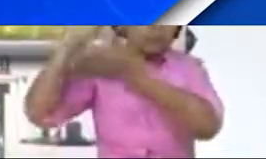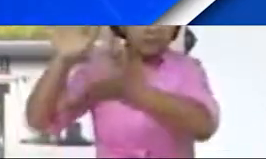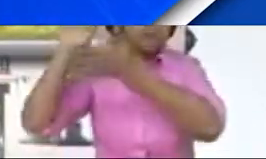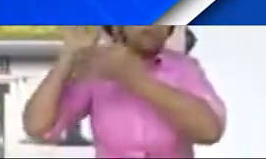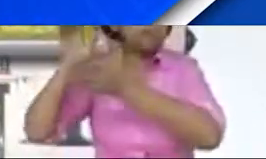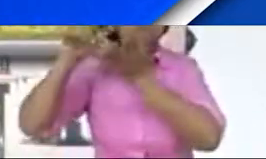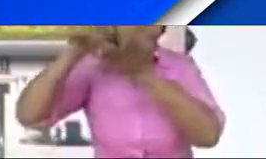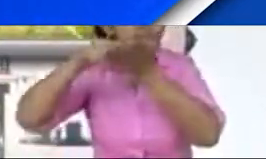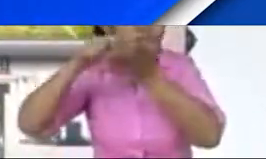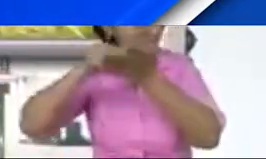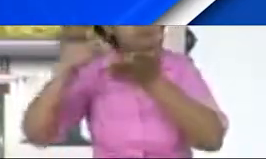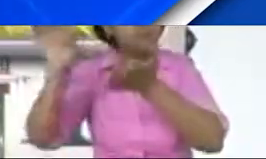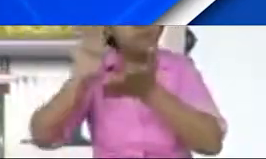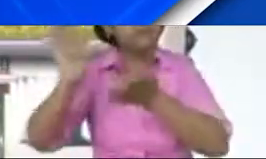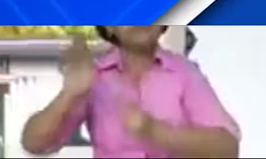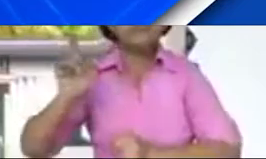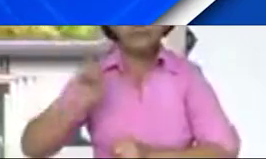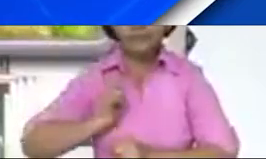quintales de arroz.